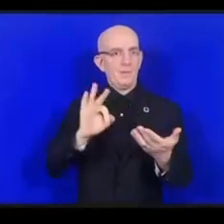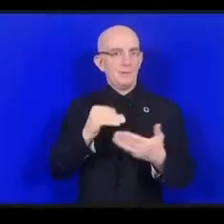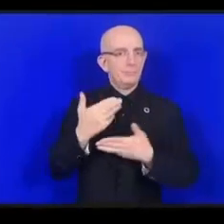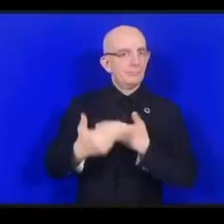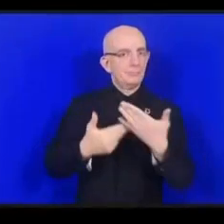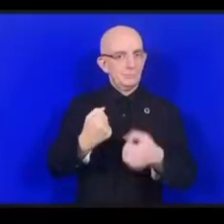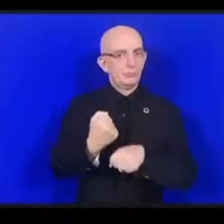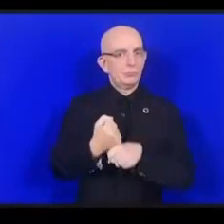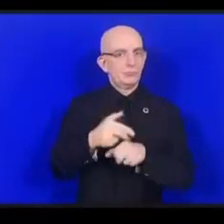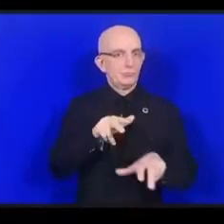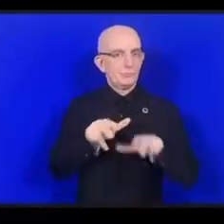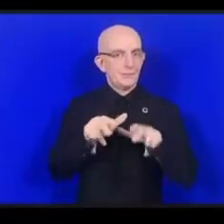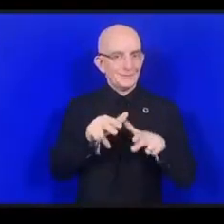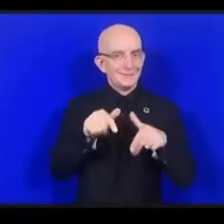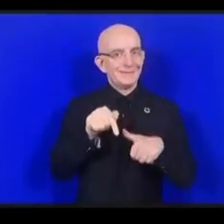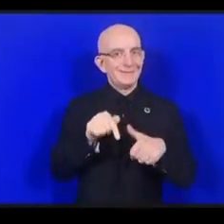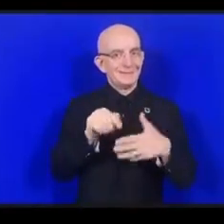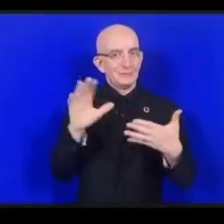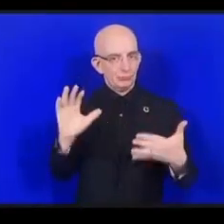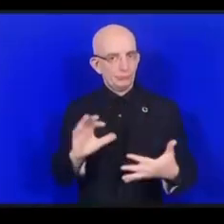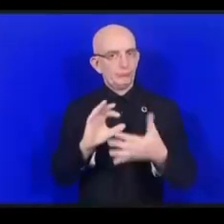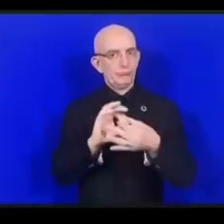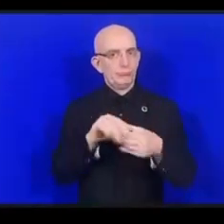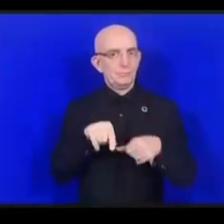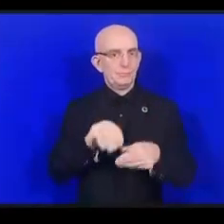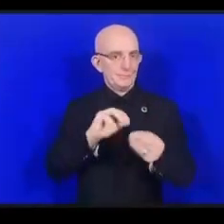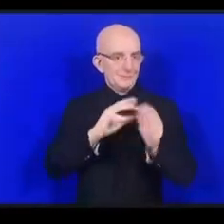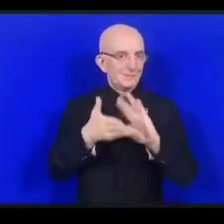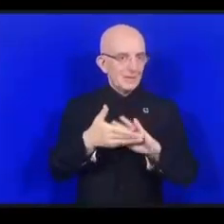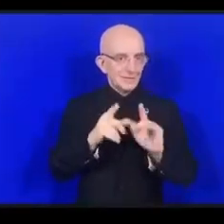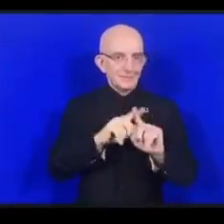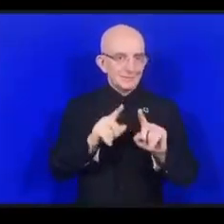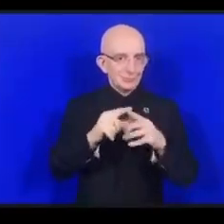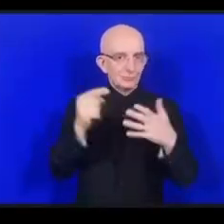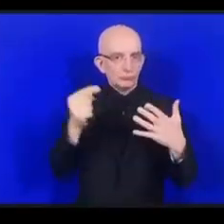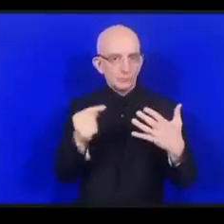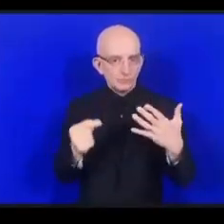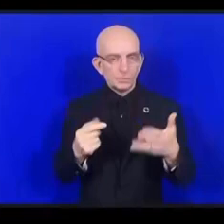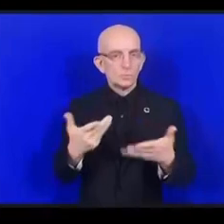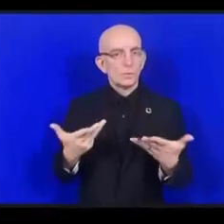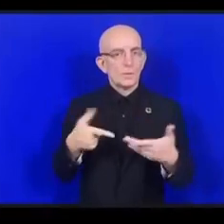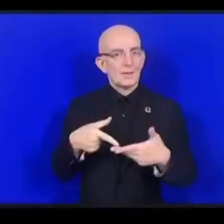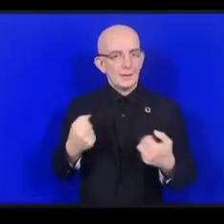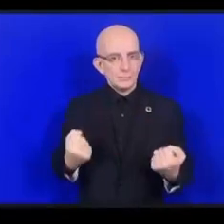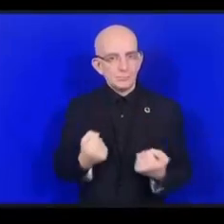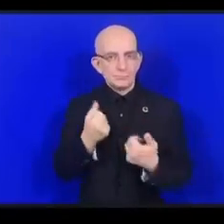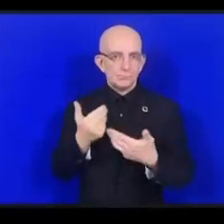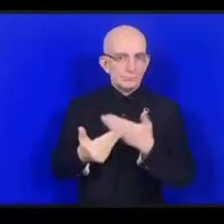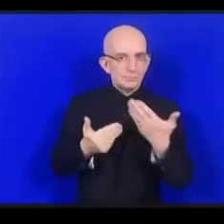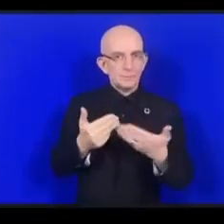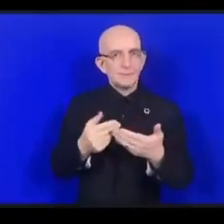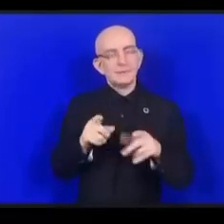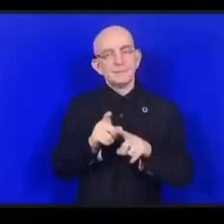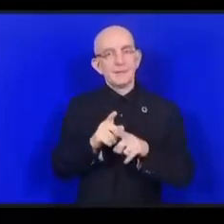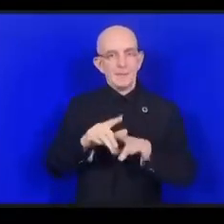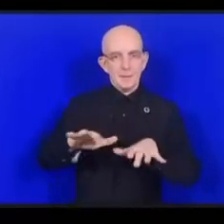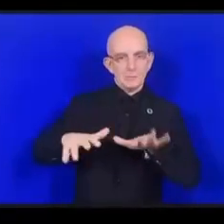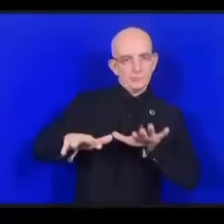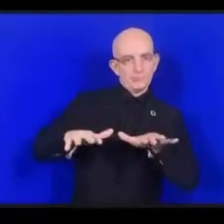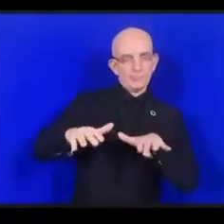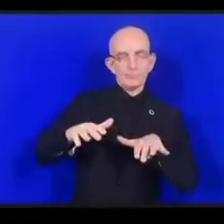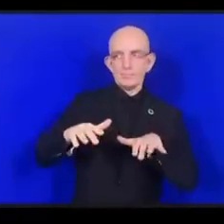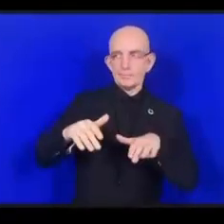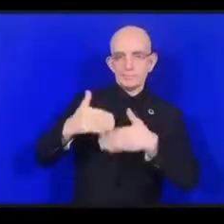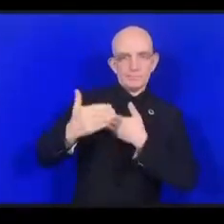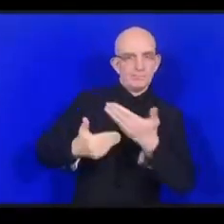cosas y bueno creo que empezamos también con la ición dinámica de los valores de internet y por lo